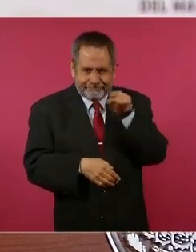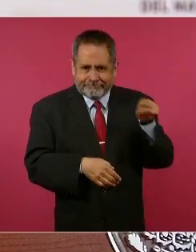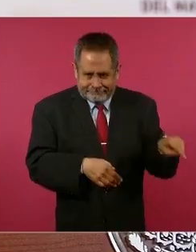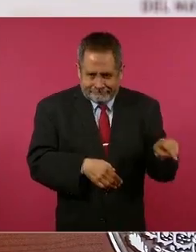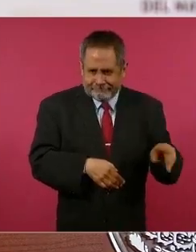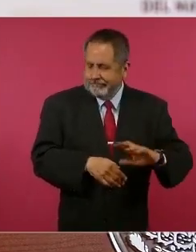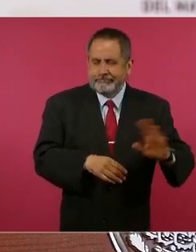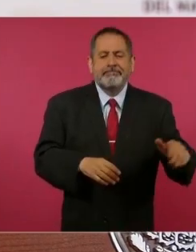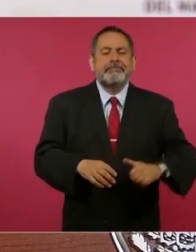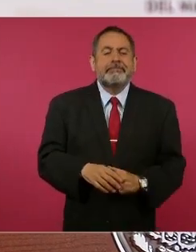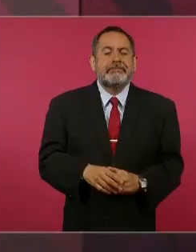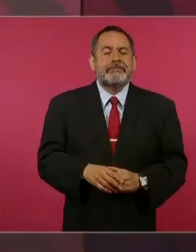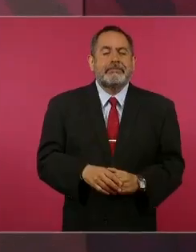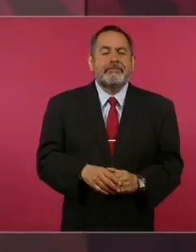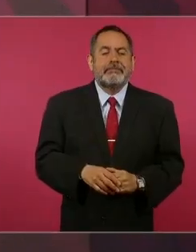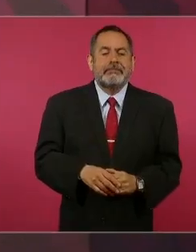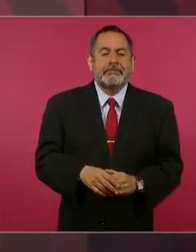a